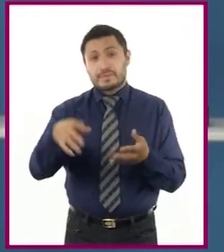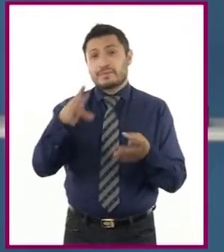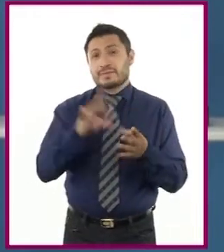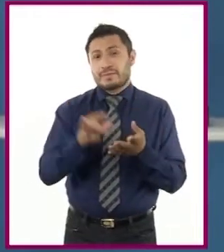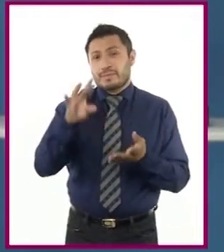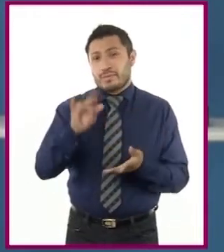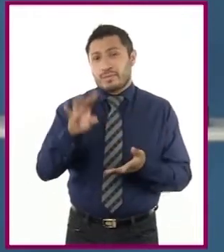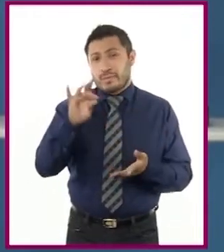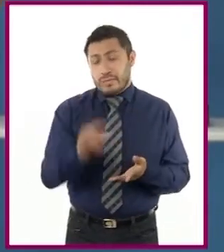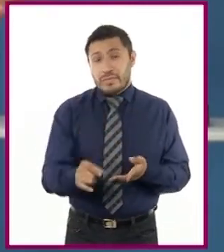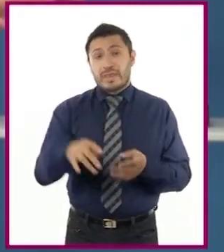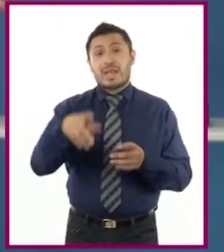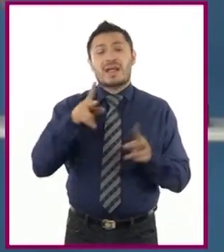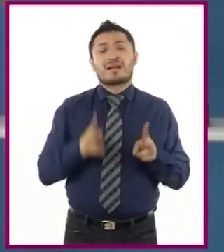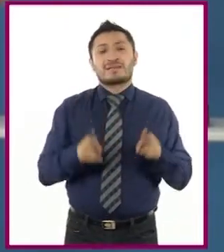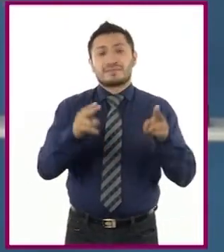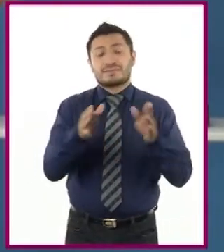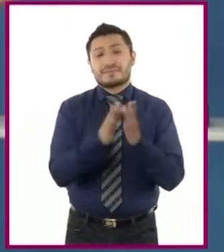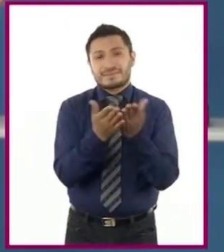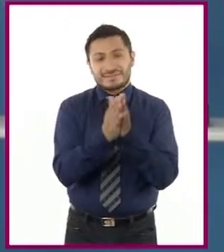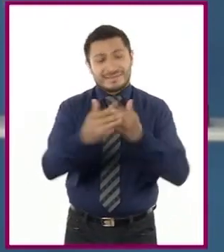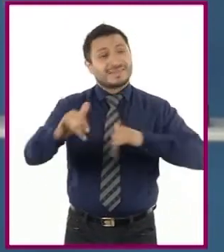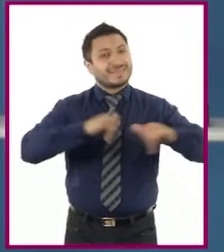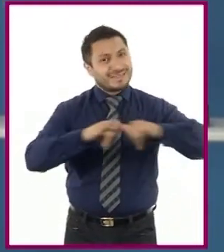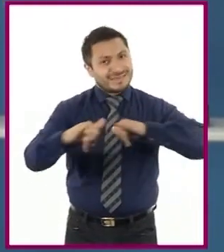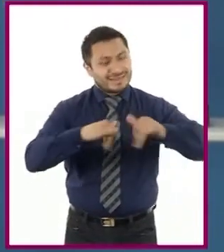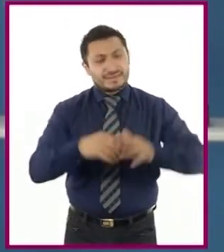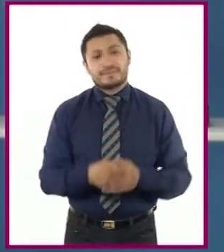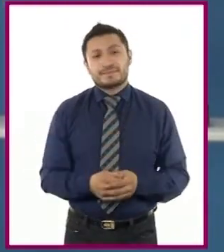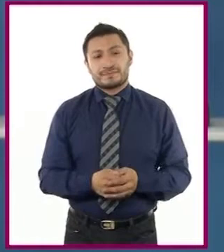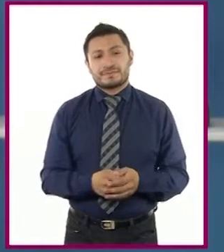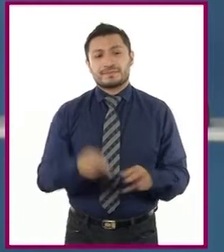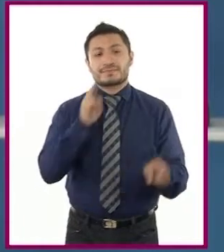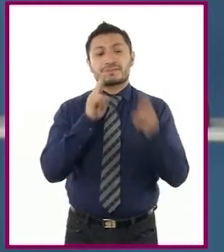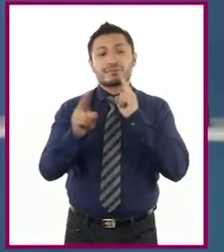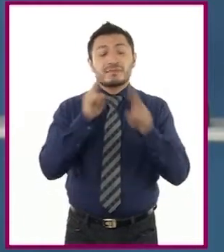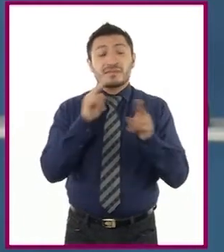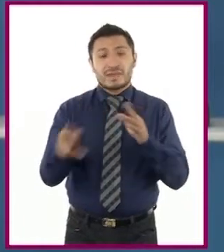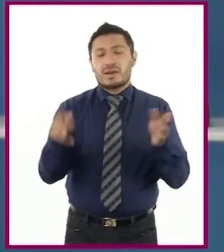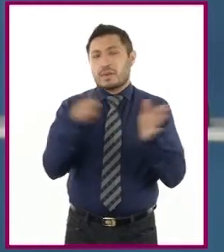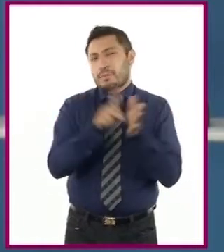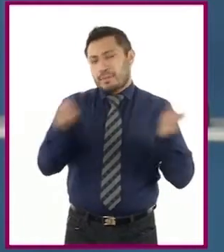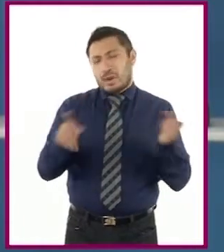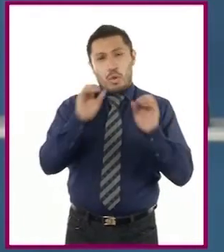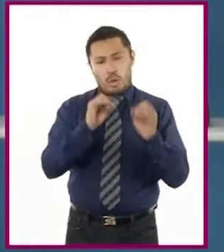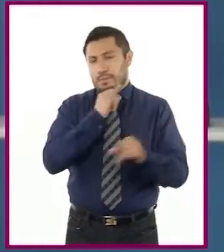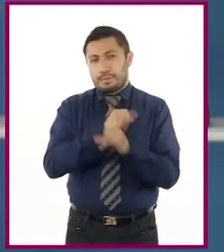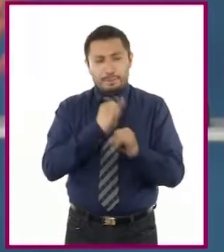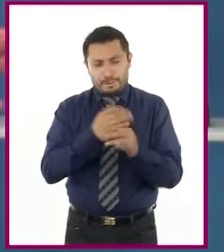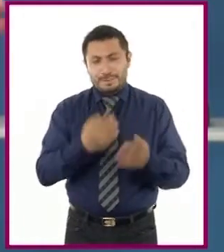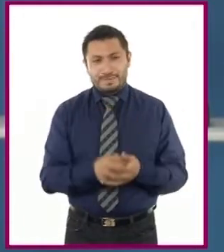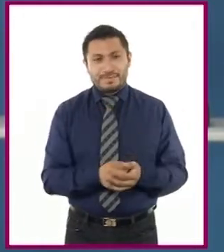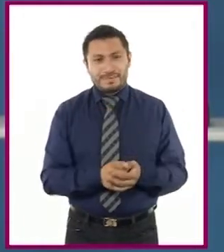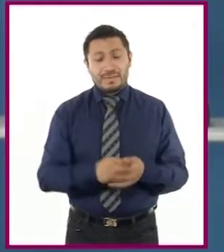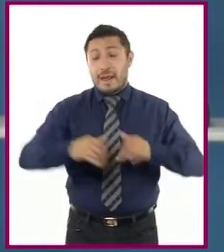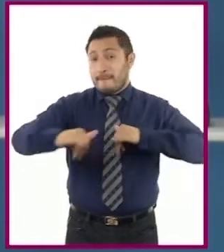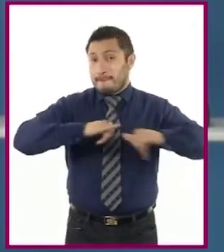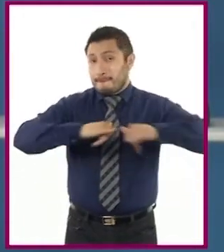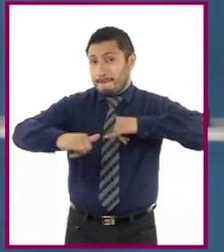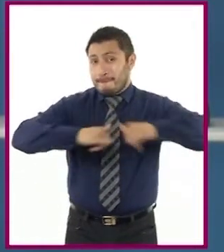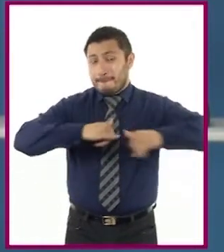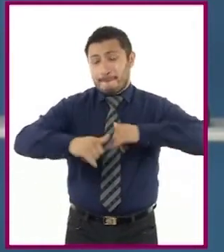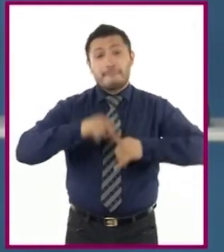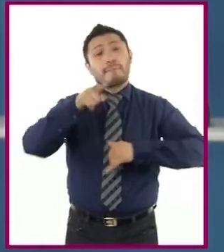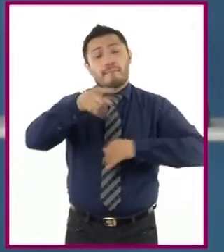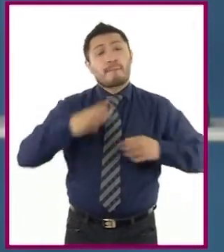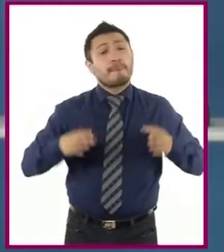y tijeras, libro de texto de geografía, noticias de periódicos o de internet, mapas de la